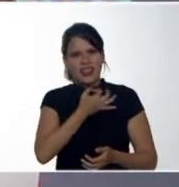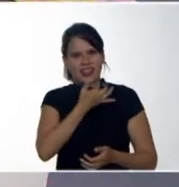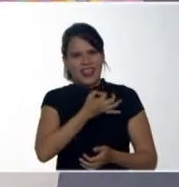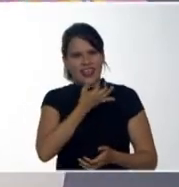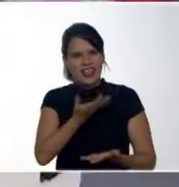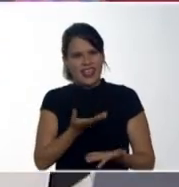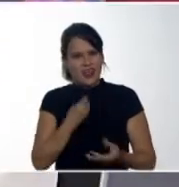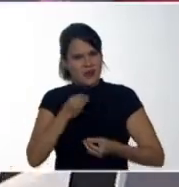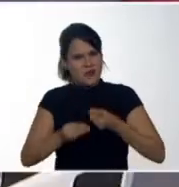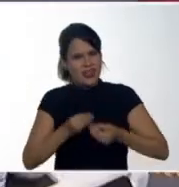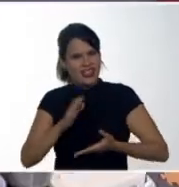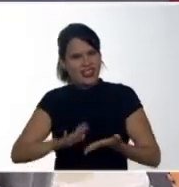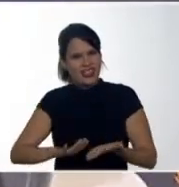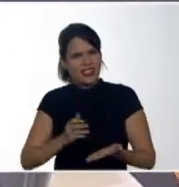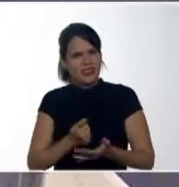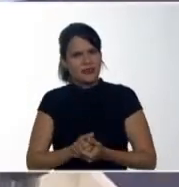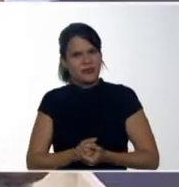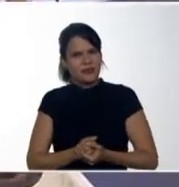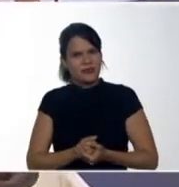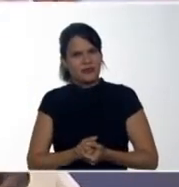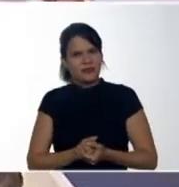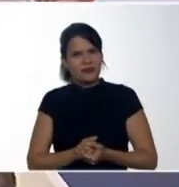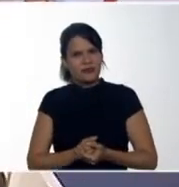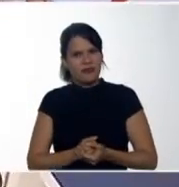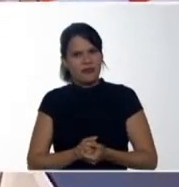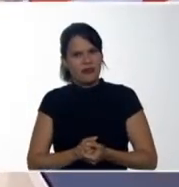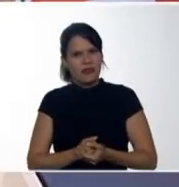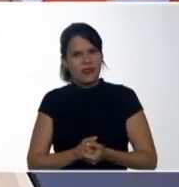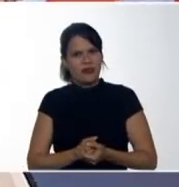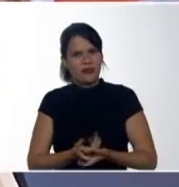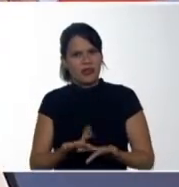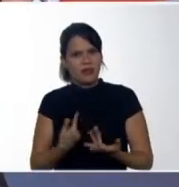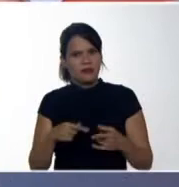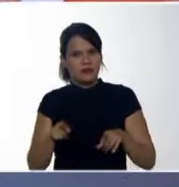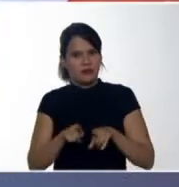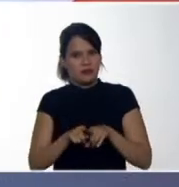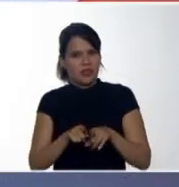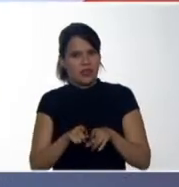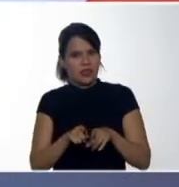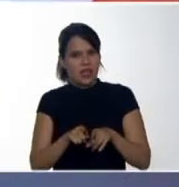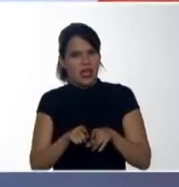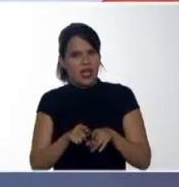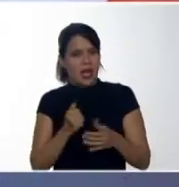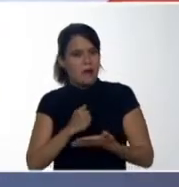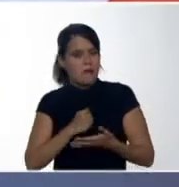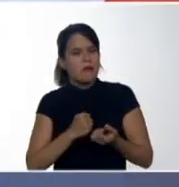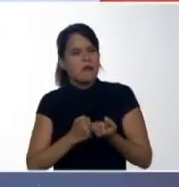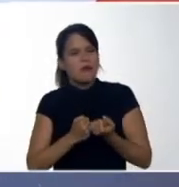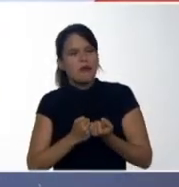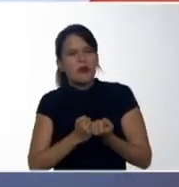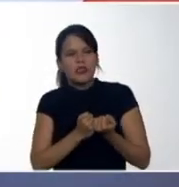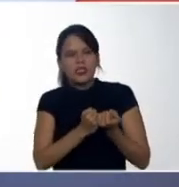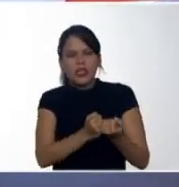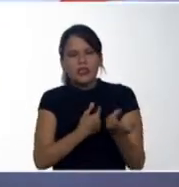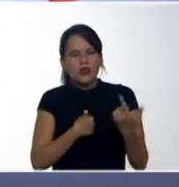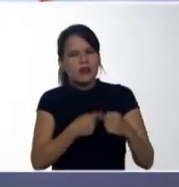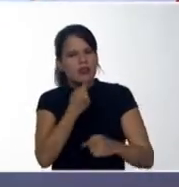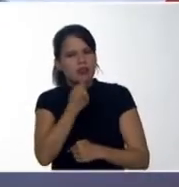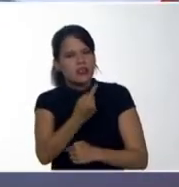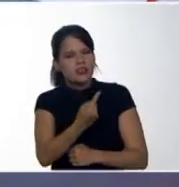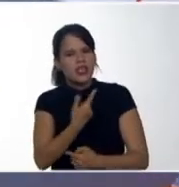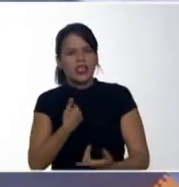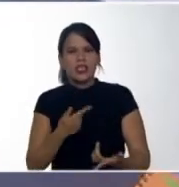Buenas tardes, profesora. Bueno, en concordancia con lo que acabas de expresar, estamos en